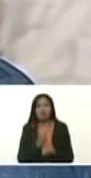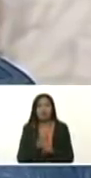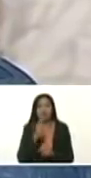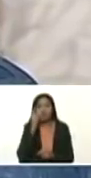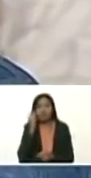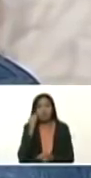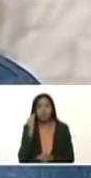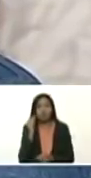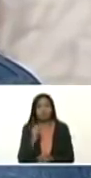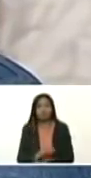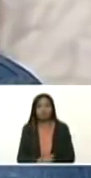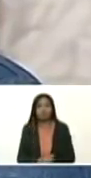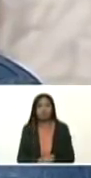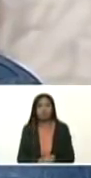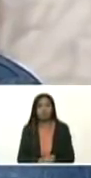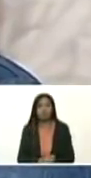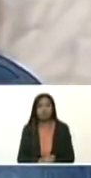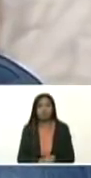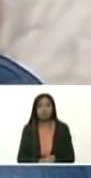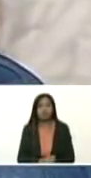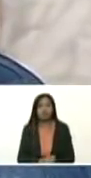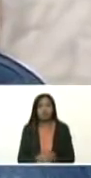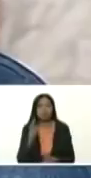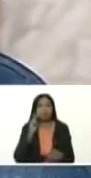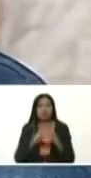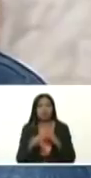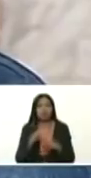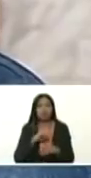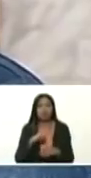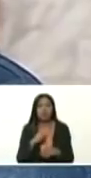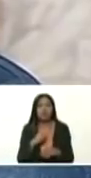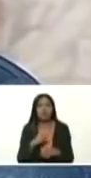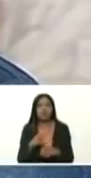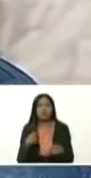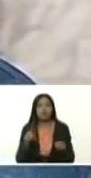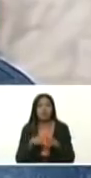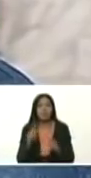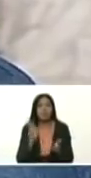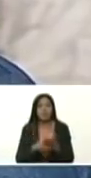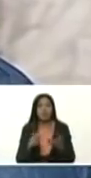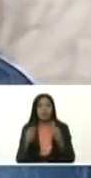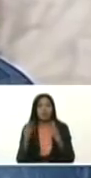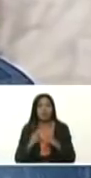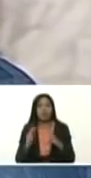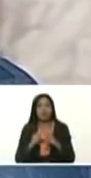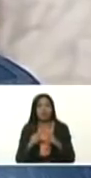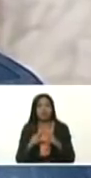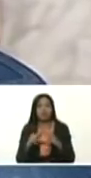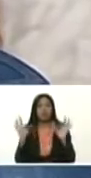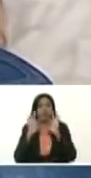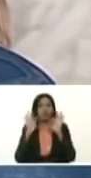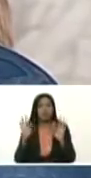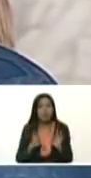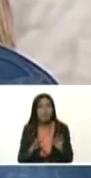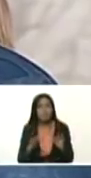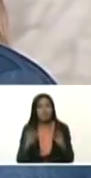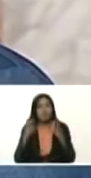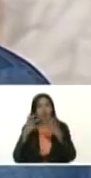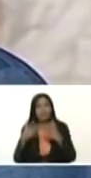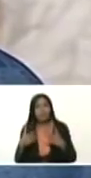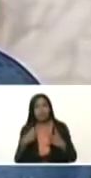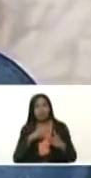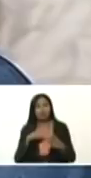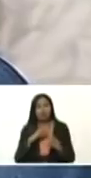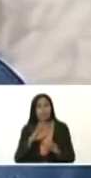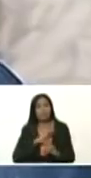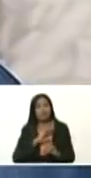Jesús Rivero. En la admisión de las trabajadoras y trabajadoras para validar su conocimiento en el manejo de las empresas. Nosotros